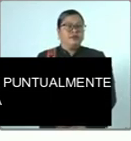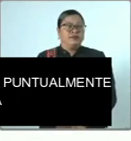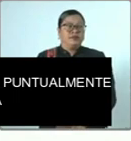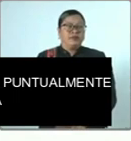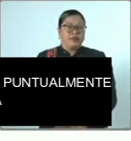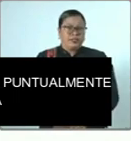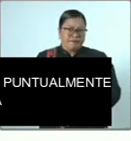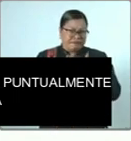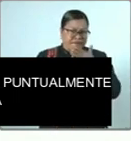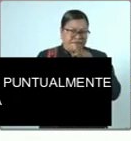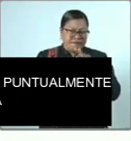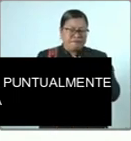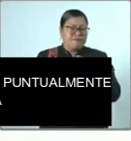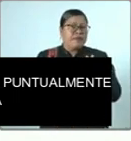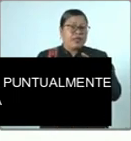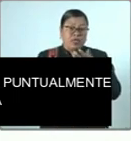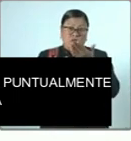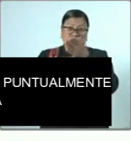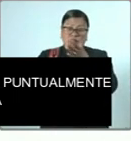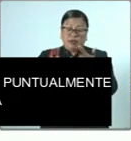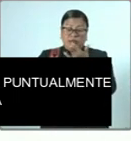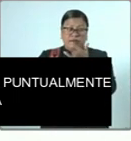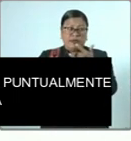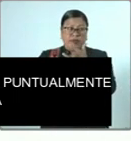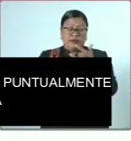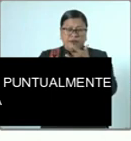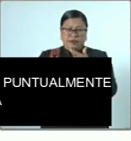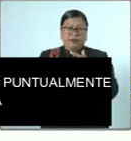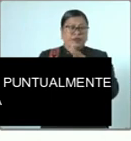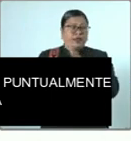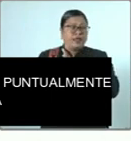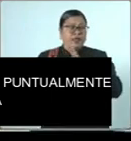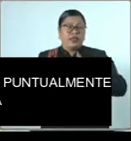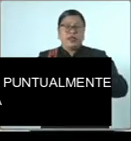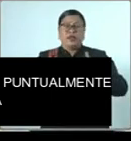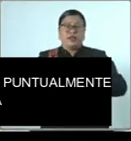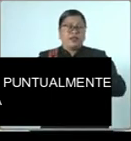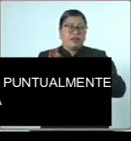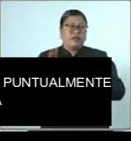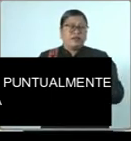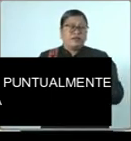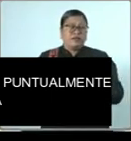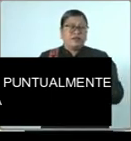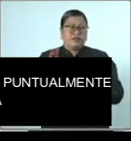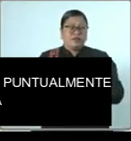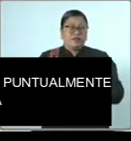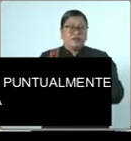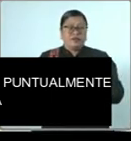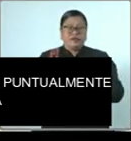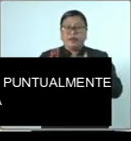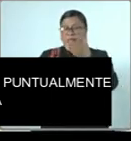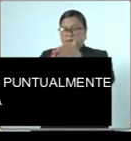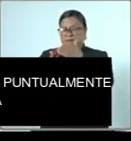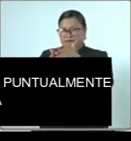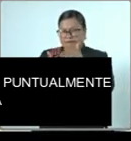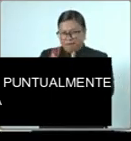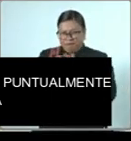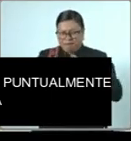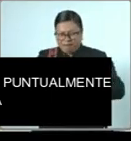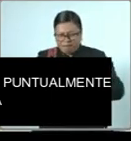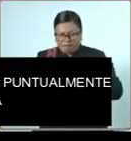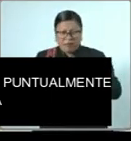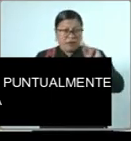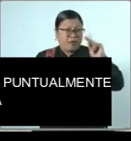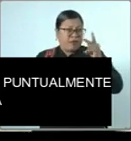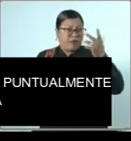Bien, en cuanto a las vías de comunicación, se ha clasificado en diversos aspectos y tenemos que en la cuenca